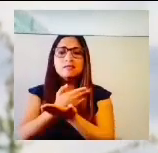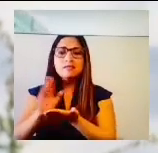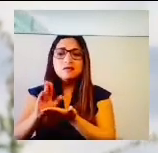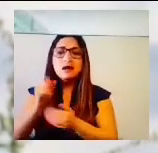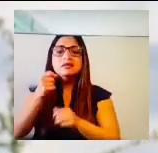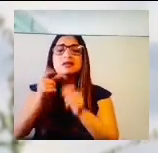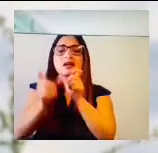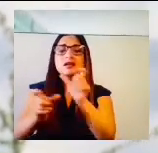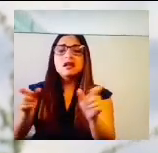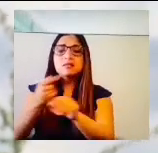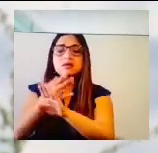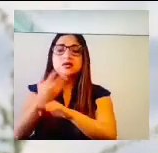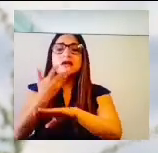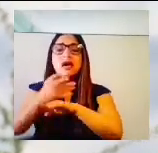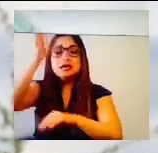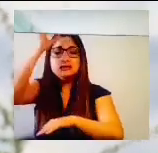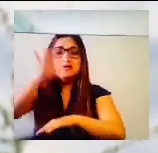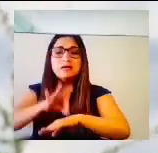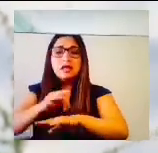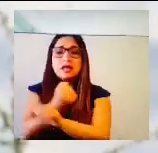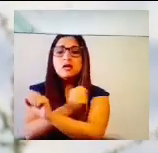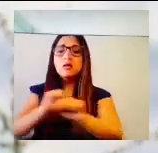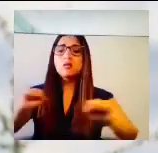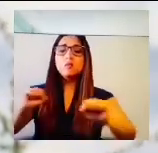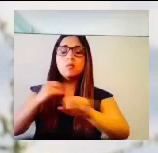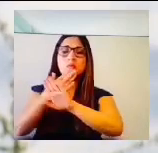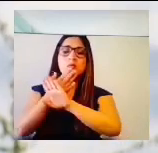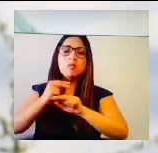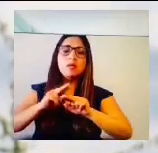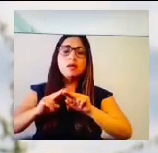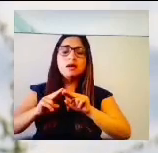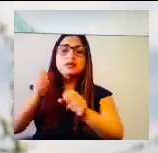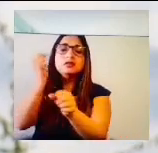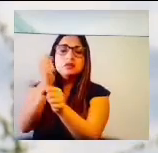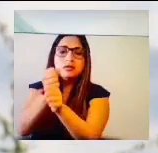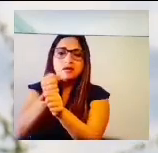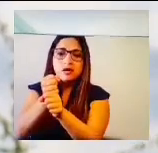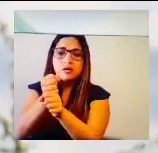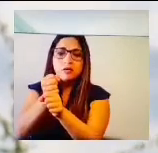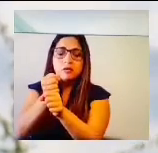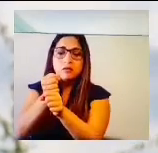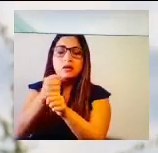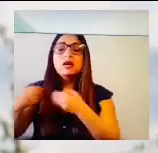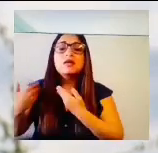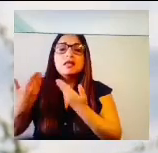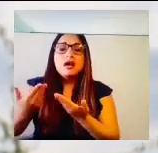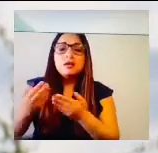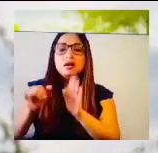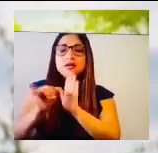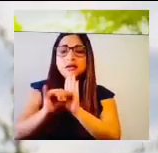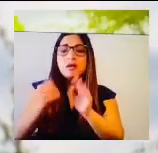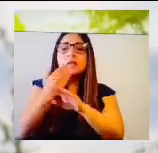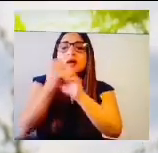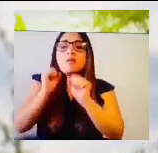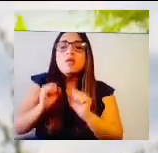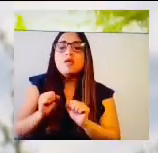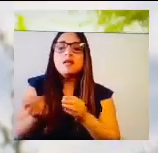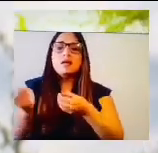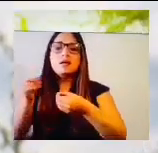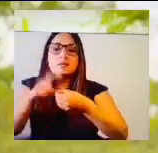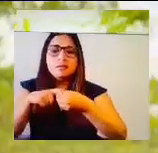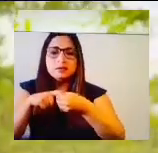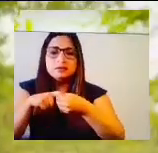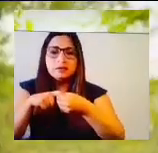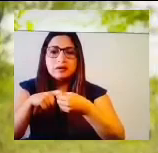estas personas que padecen esta patología ya no pueden participar en sus ocupaciones. Queremos devolverles la dignidad para que puedan volver a